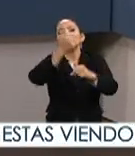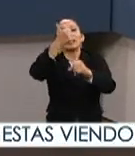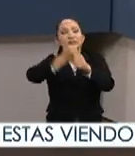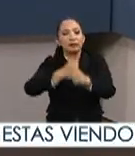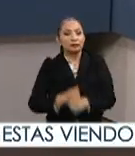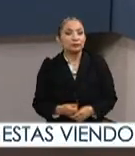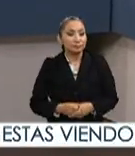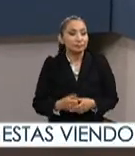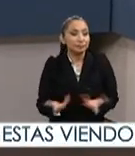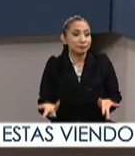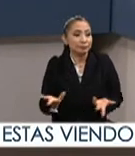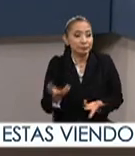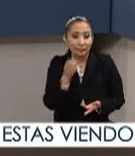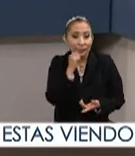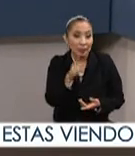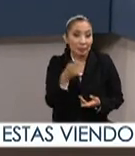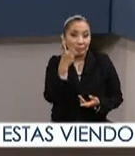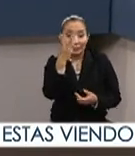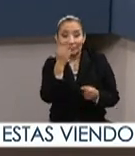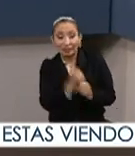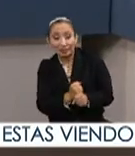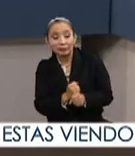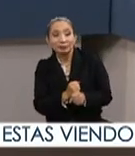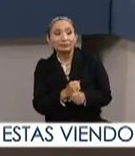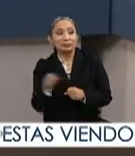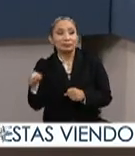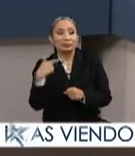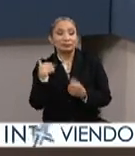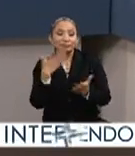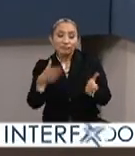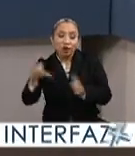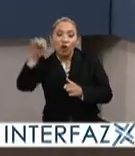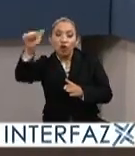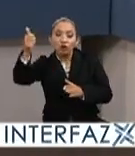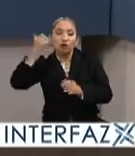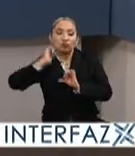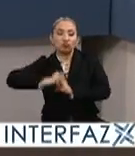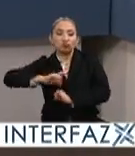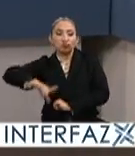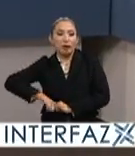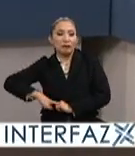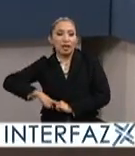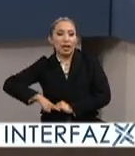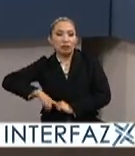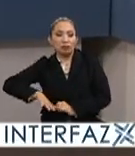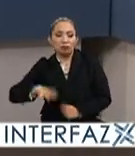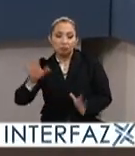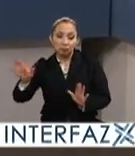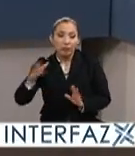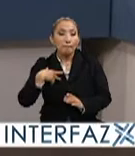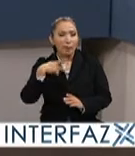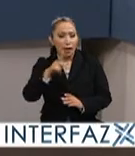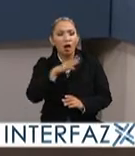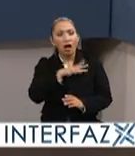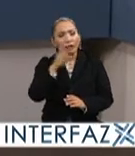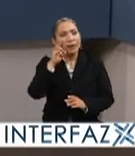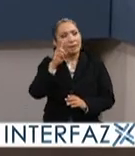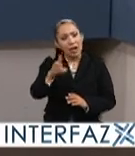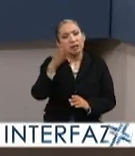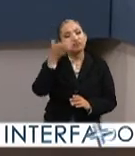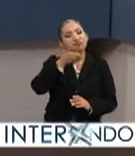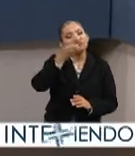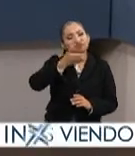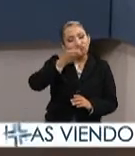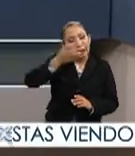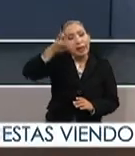años, sino que a lo mejor cada 3 años en términos de otros puestos públicos. Sin embargo, hay que tener una